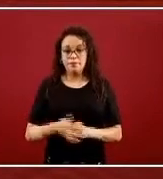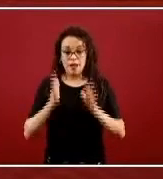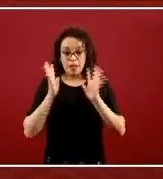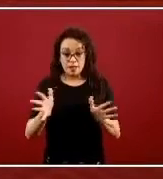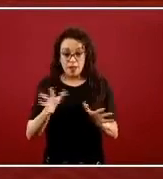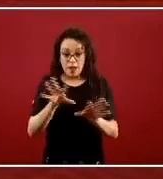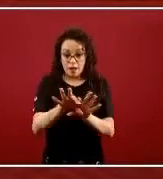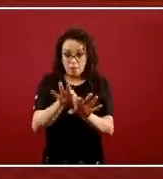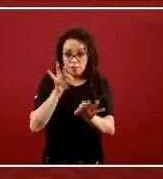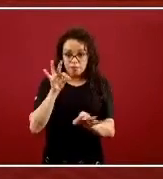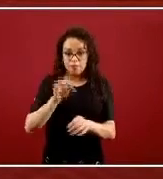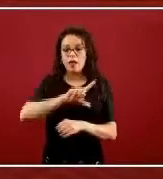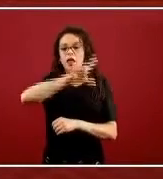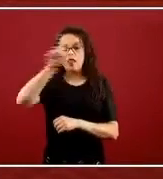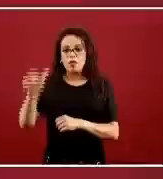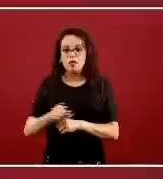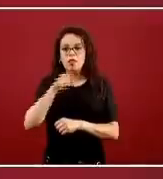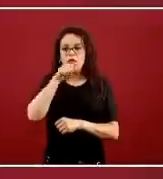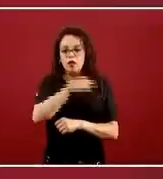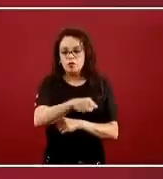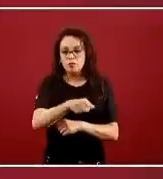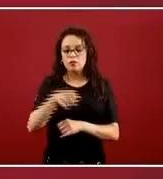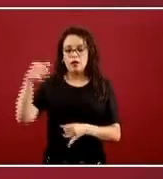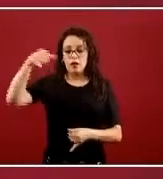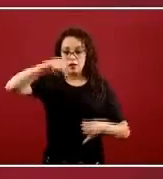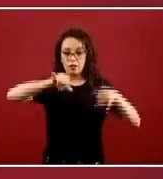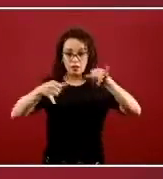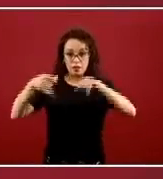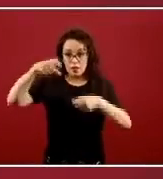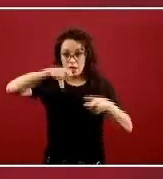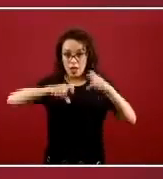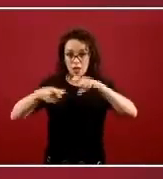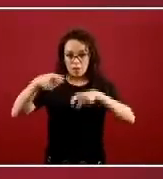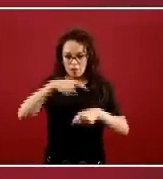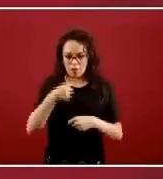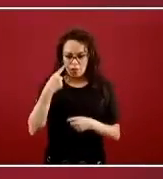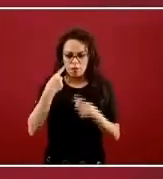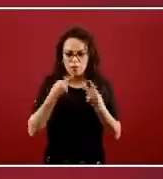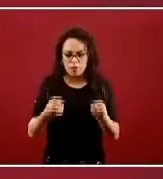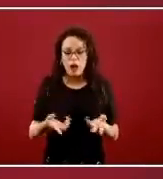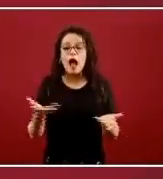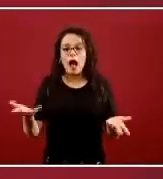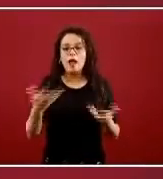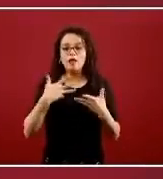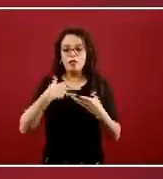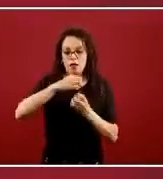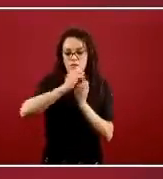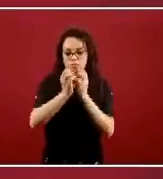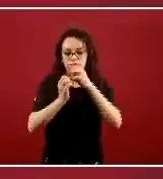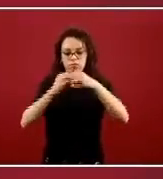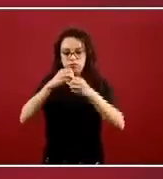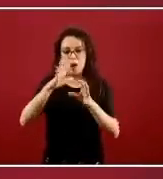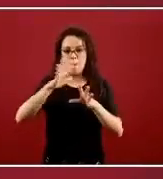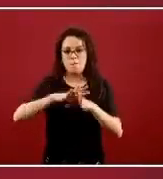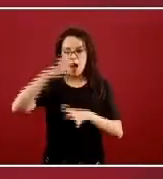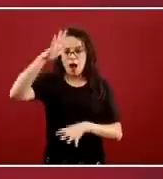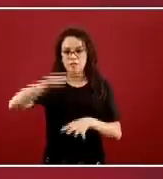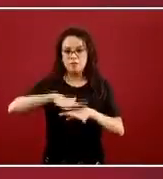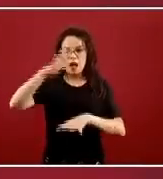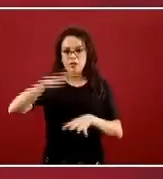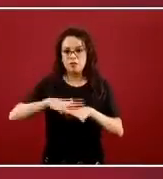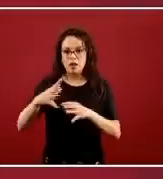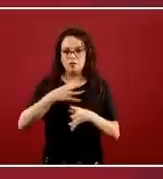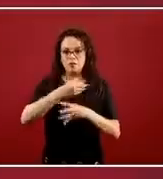síntesis química, se multiplica el material genético. Y luego hay un mecanismo de